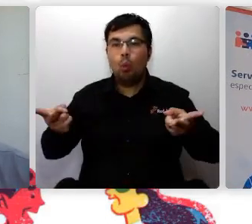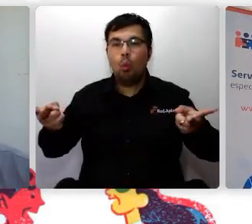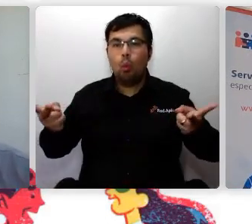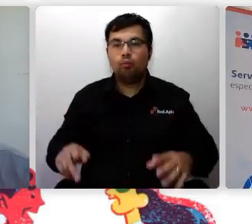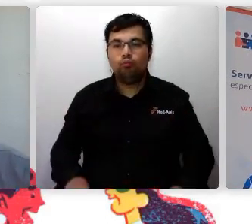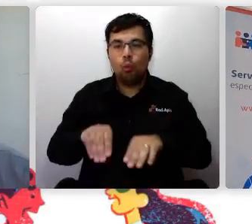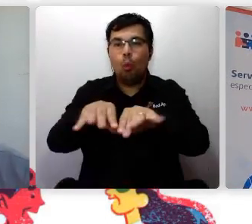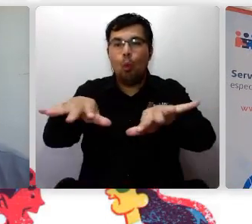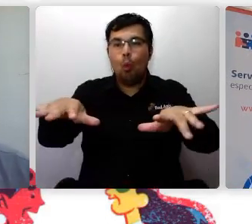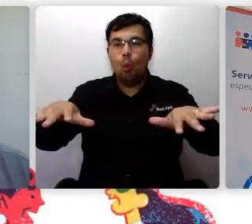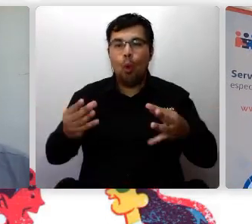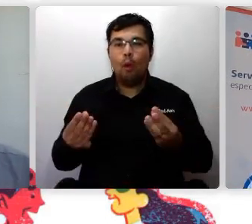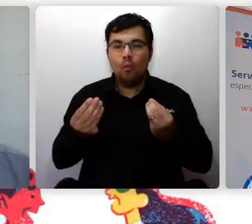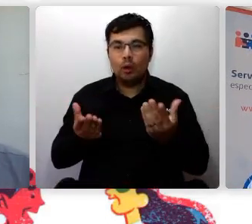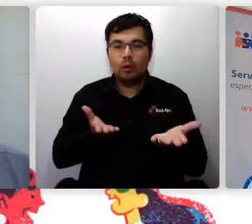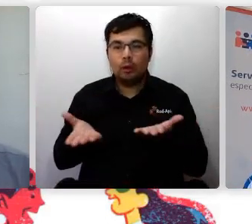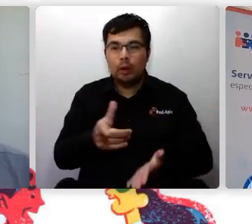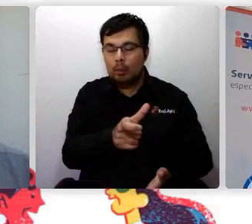La gente que está trabajando acá